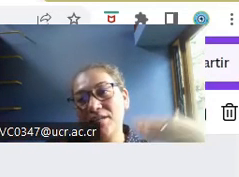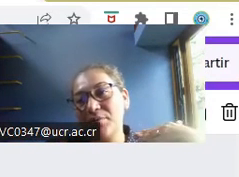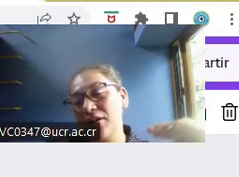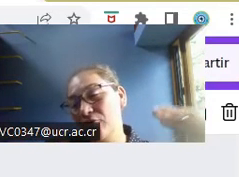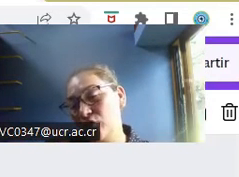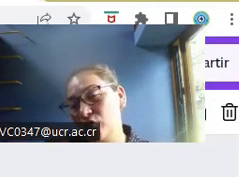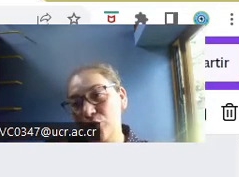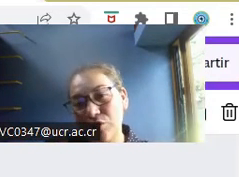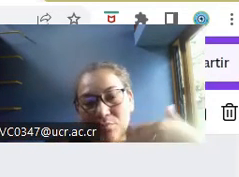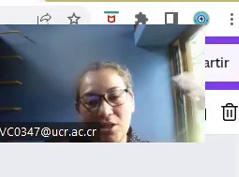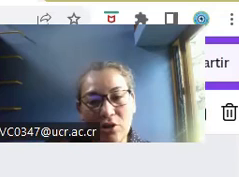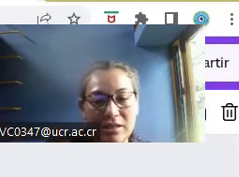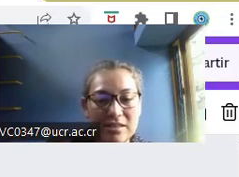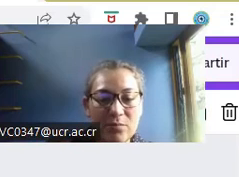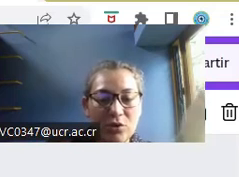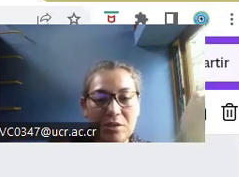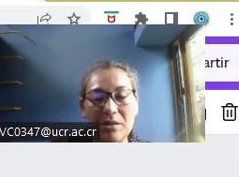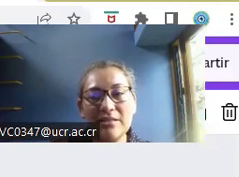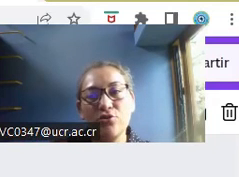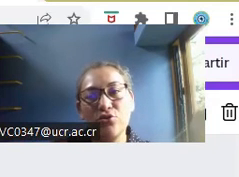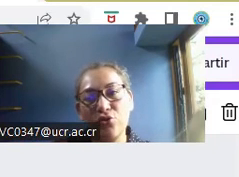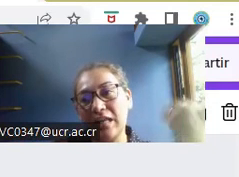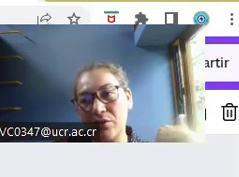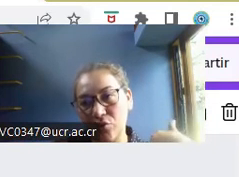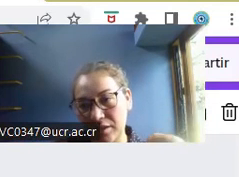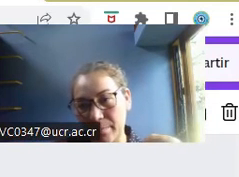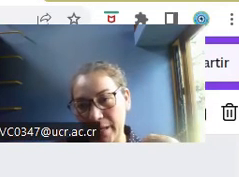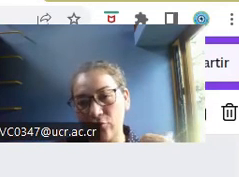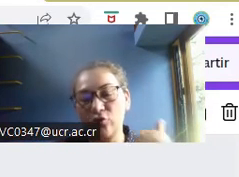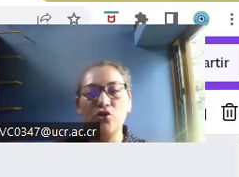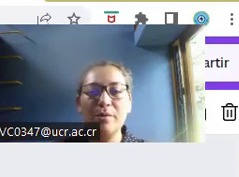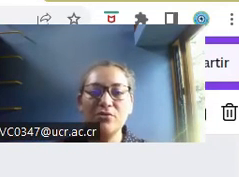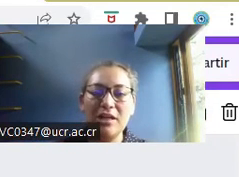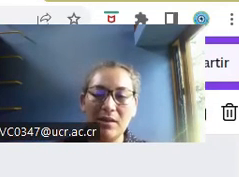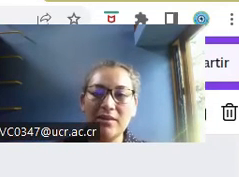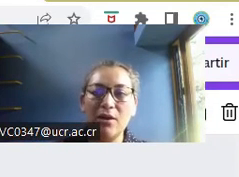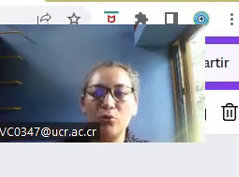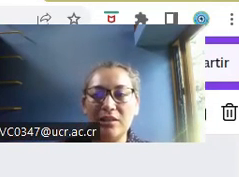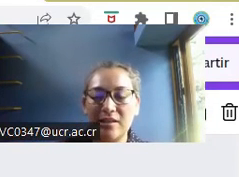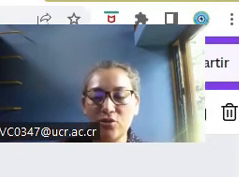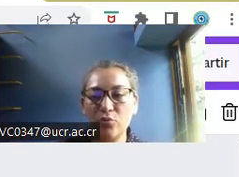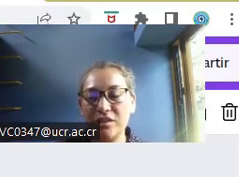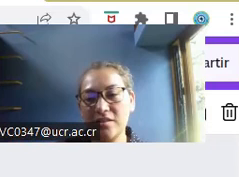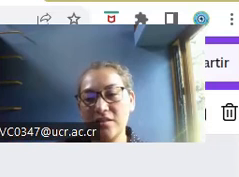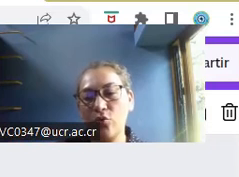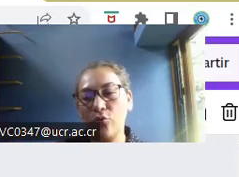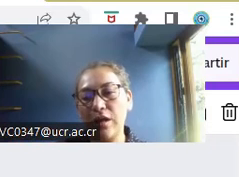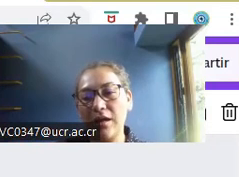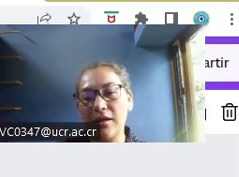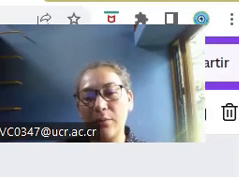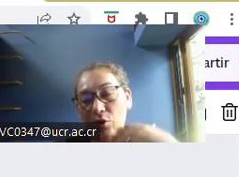los mejores, ¿verdad? Donde yo puedo hacer un video larguísimo y demás, son de las versiones de pago. Yo personalmente utilizo